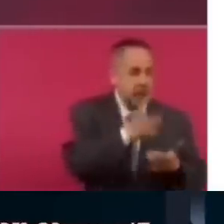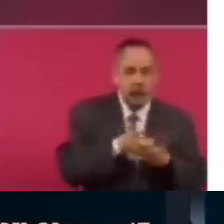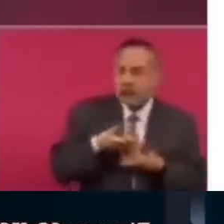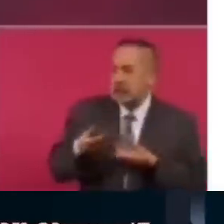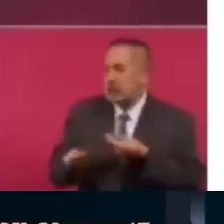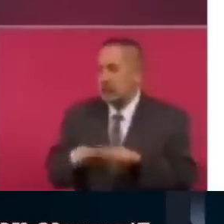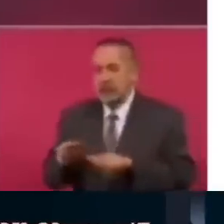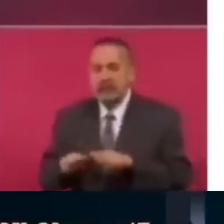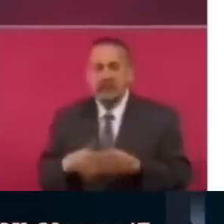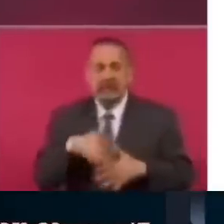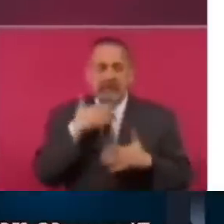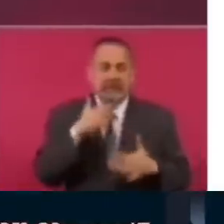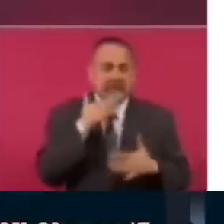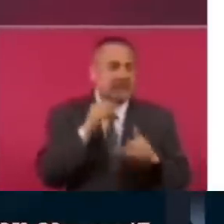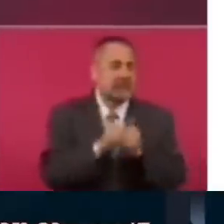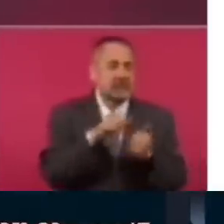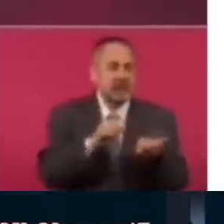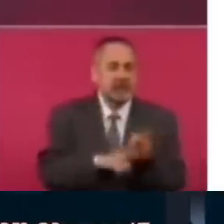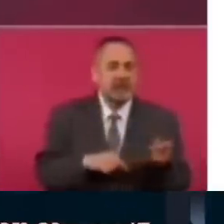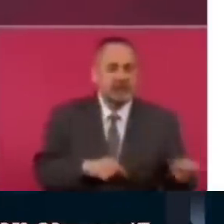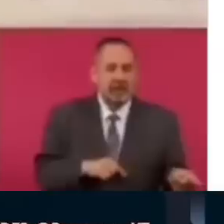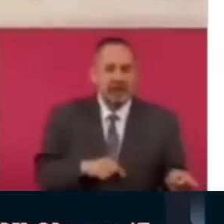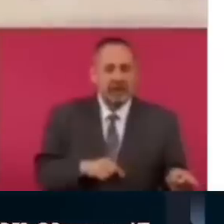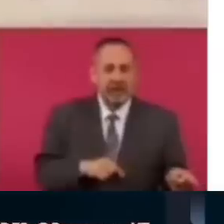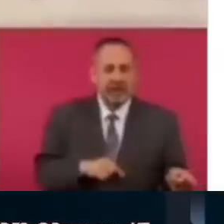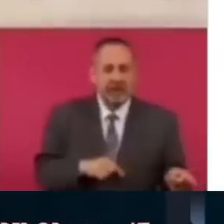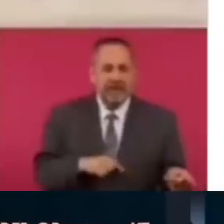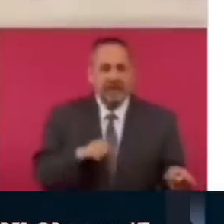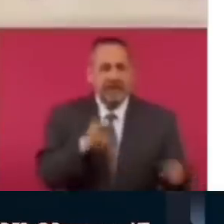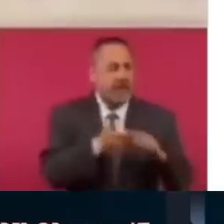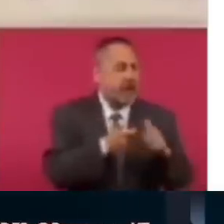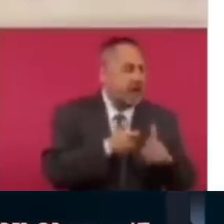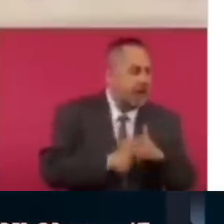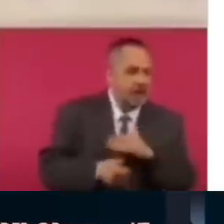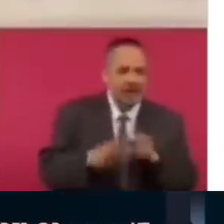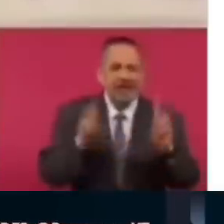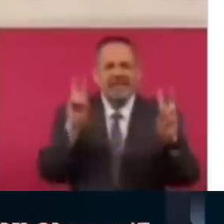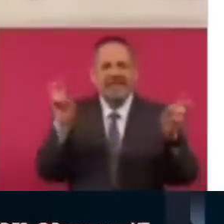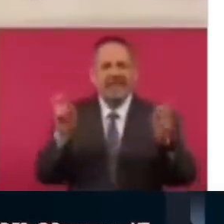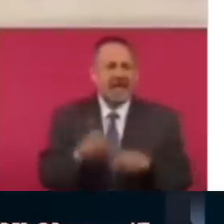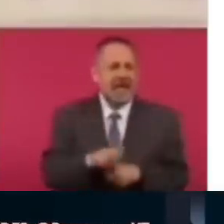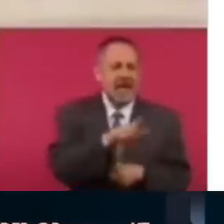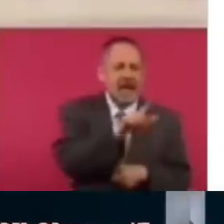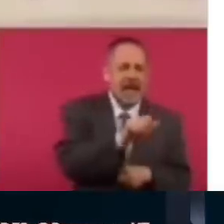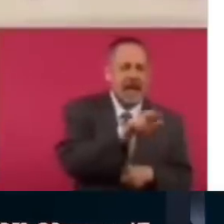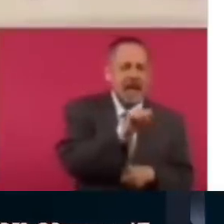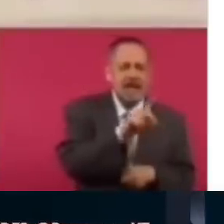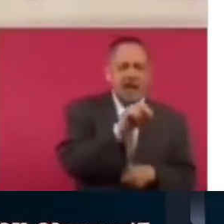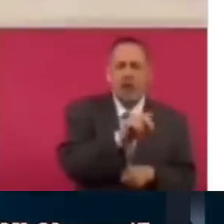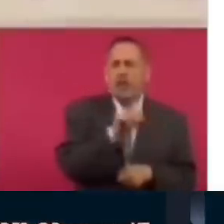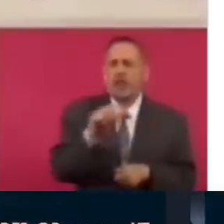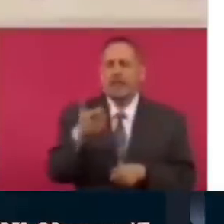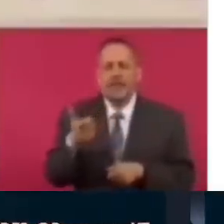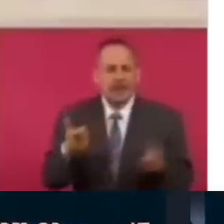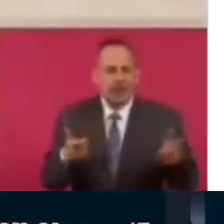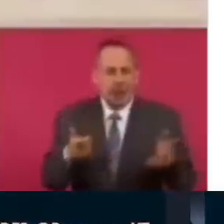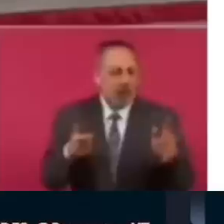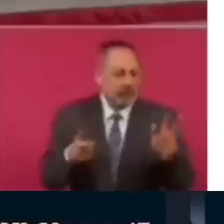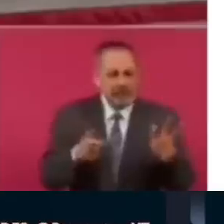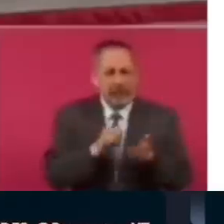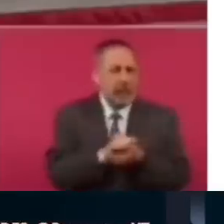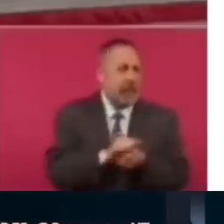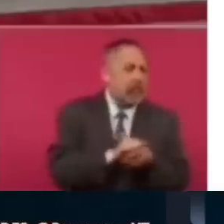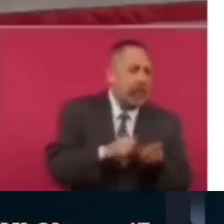procedencia ilícita conocido como lavado de dinero. El gobierno mexicano presentó